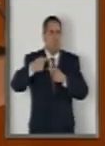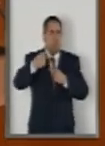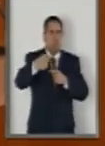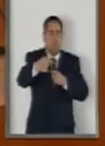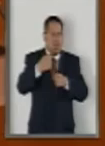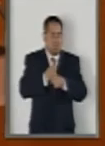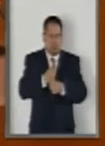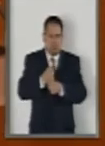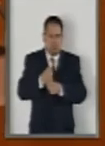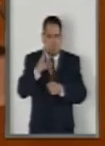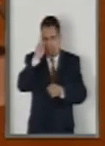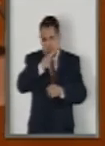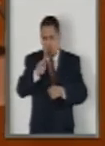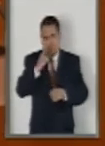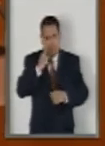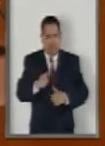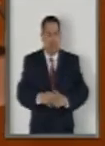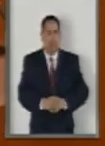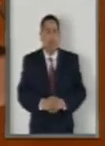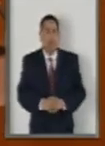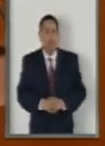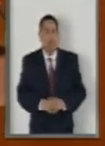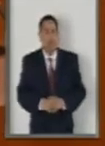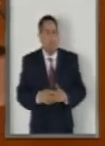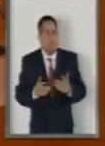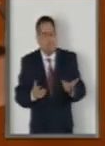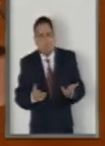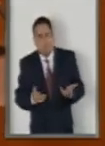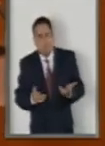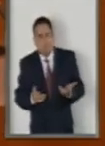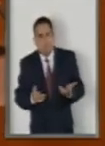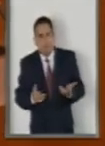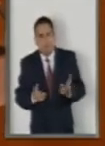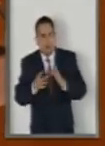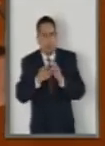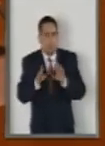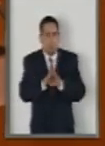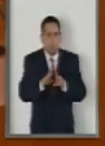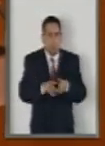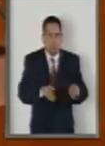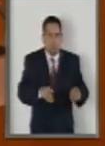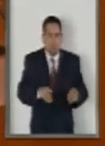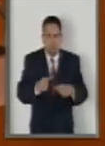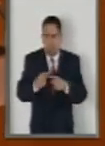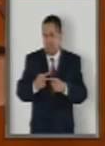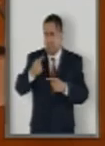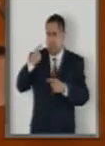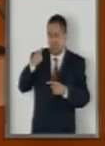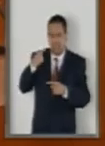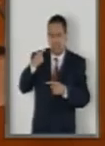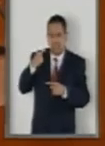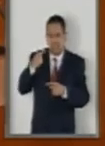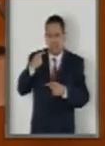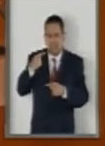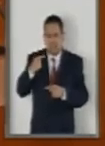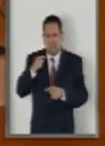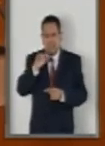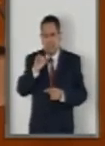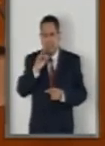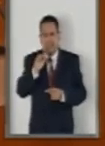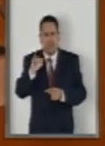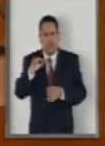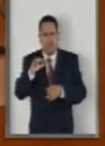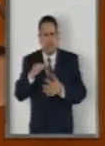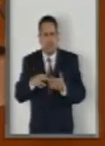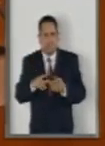años. La caída en la elección pasada del PAN,